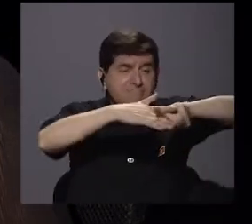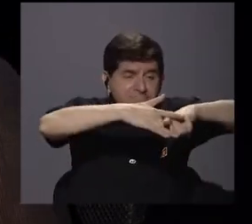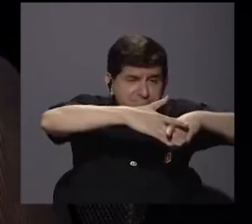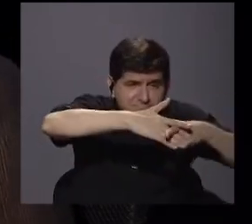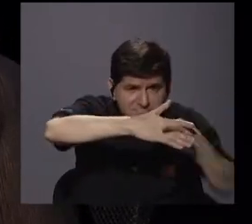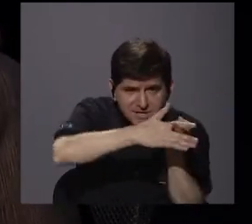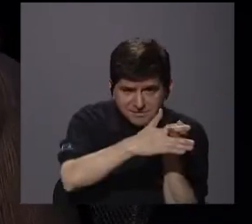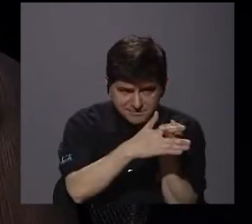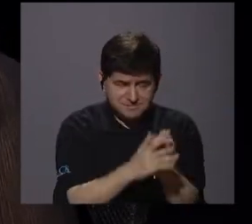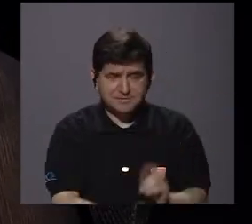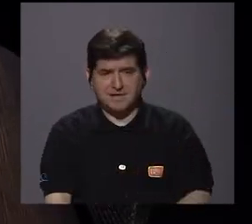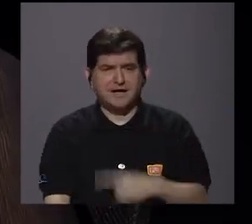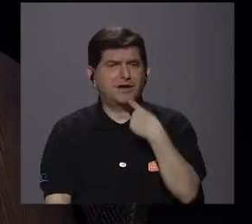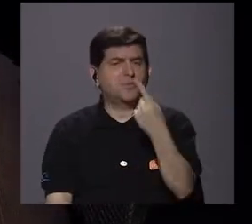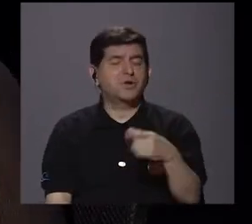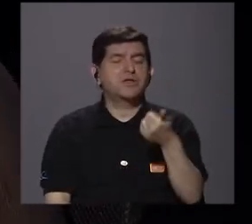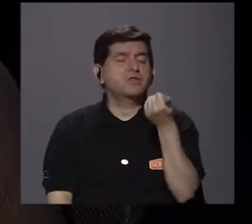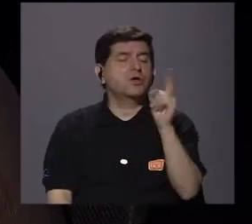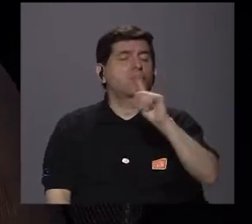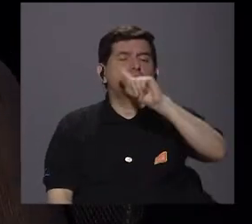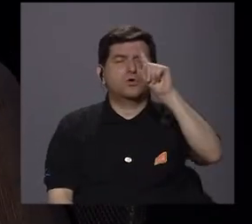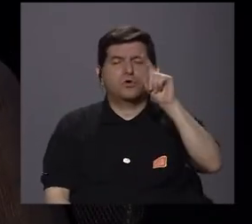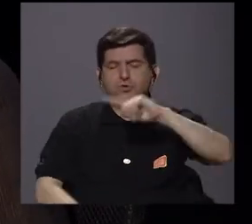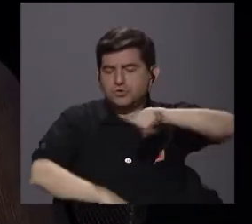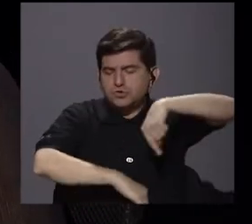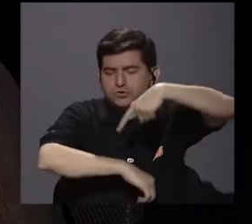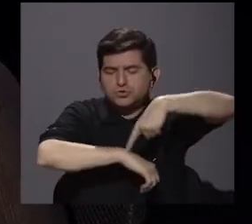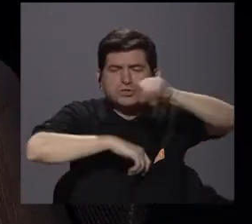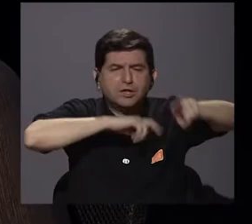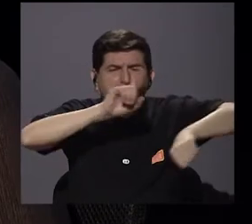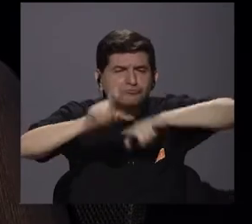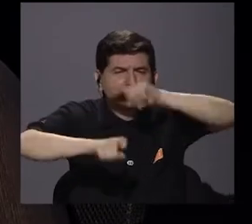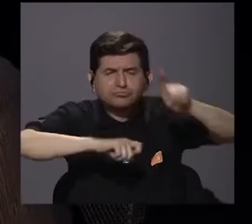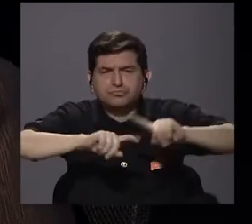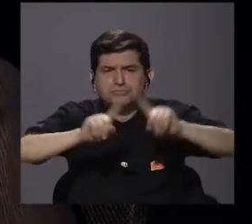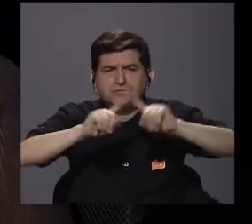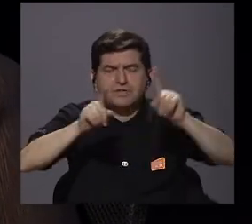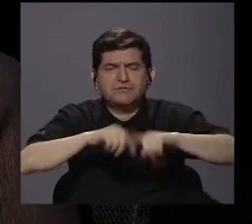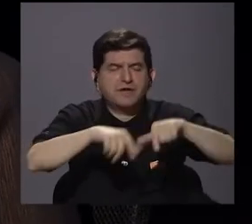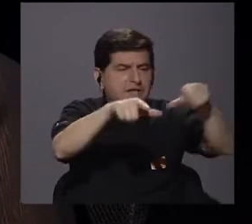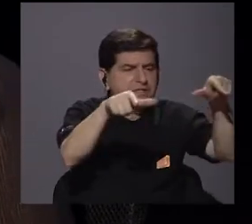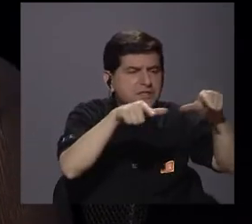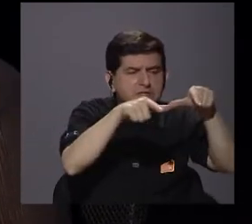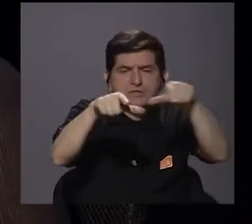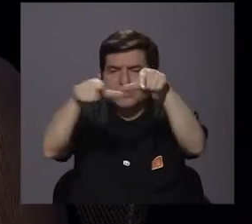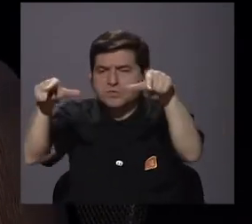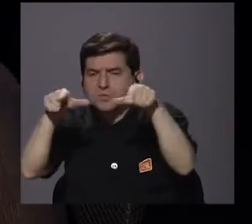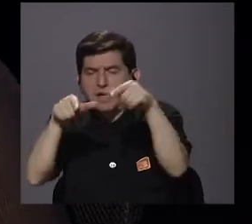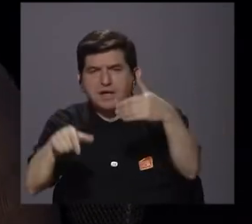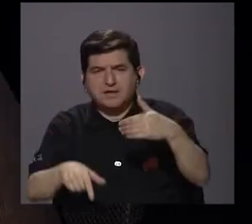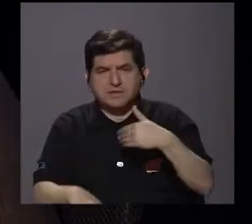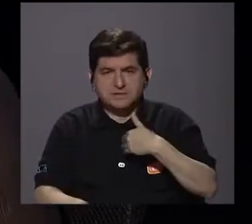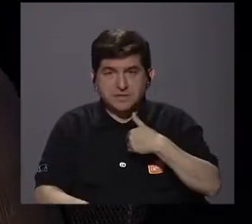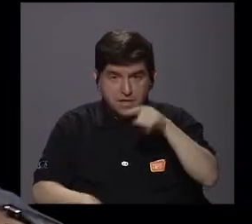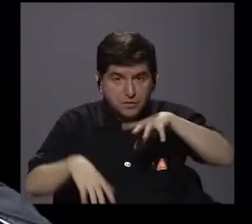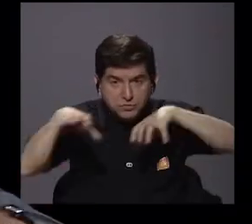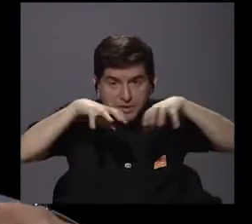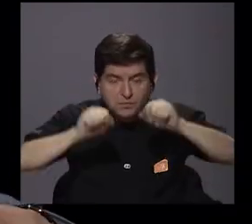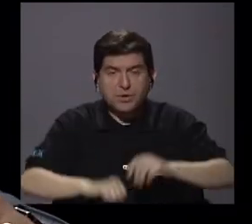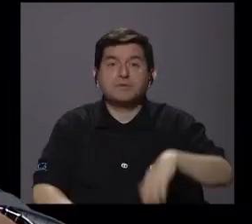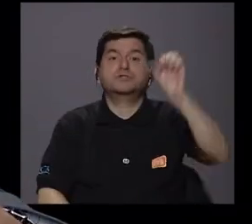inician, como le digo, 11 horas de interrogatorios en diferentes estaciones, en donde tienen... O sea, la